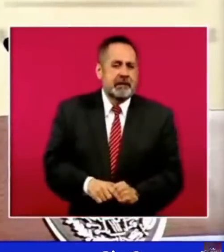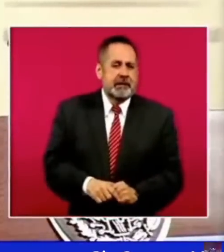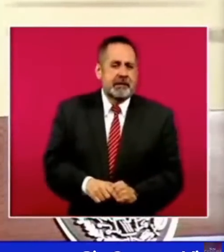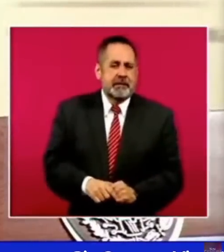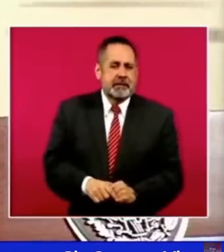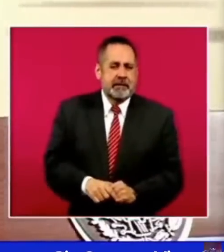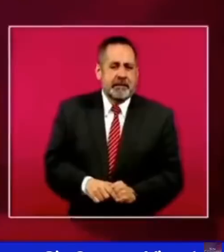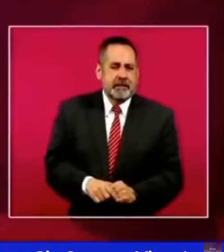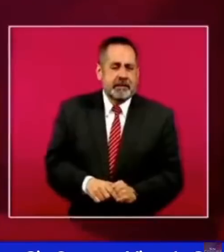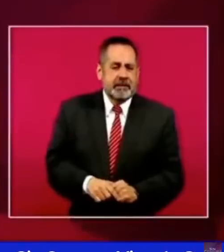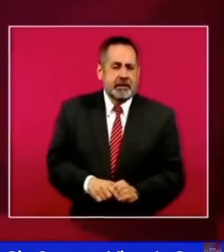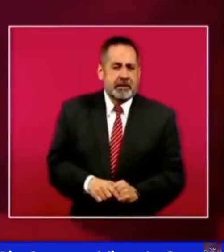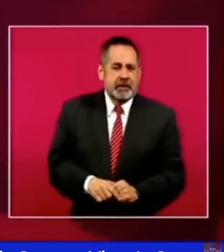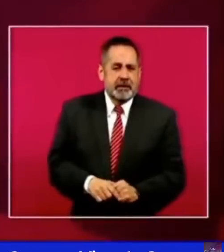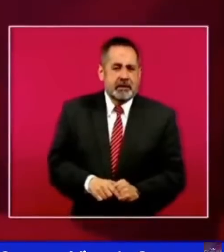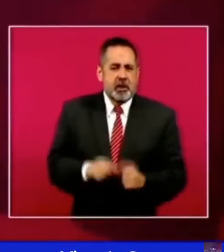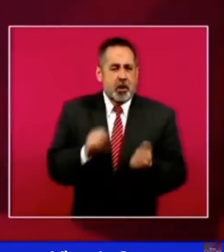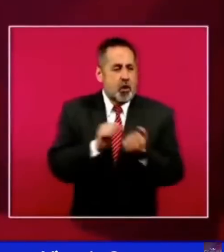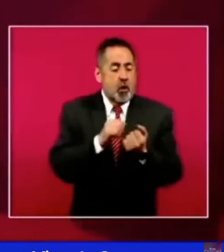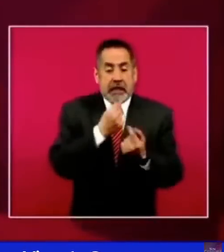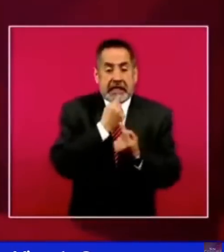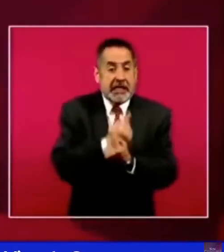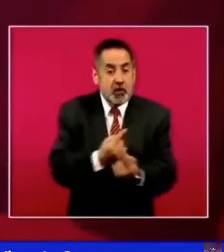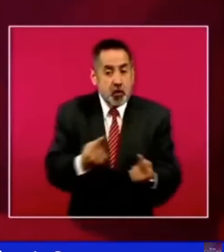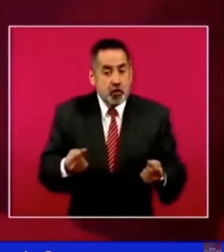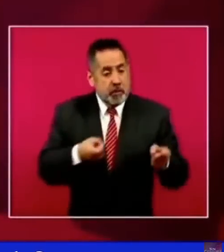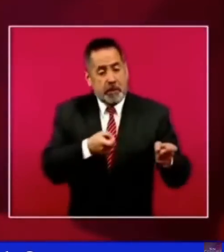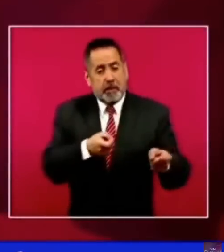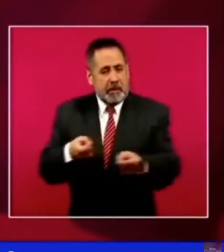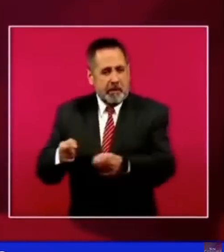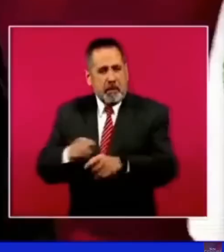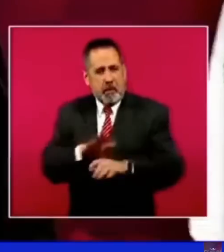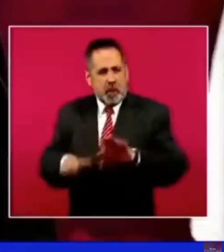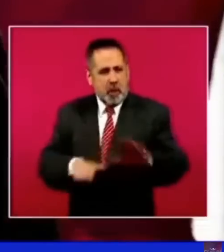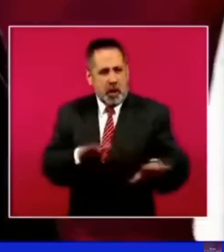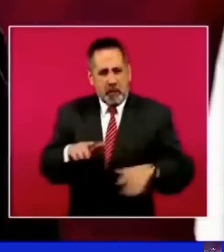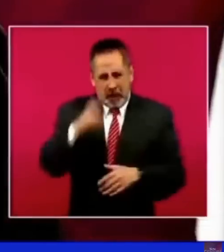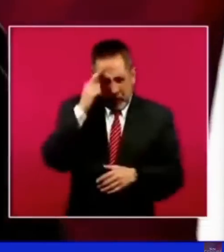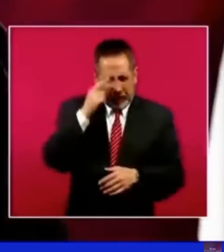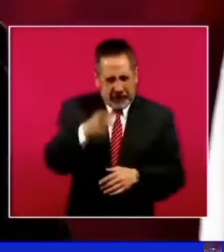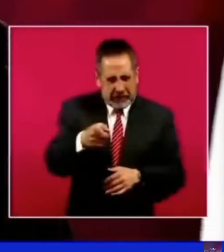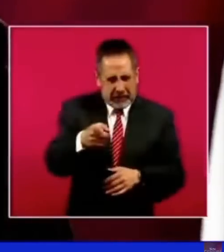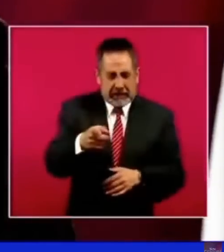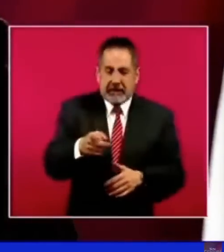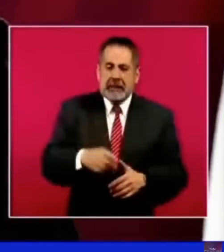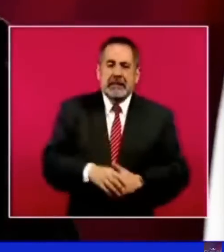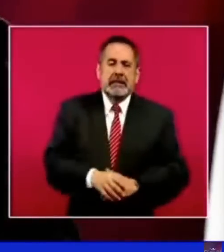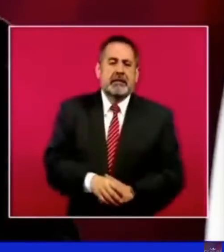Con niños.